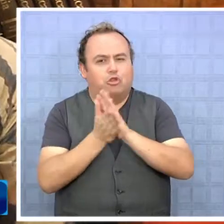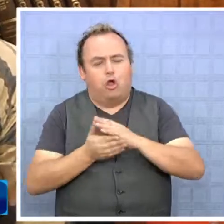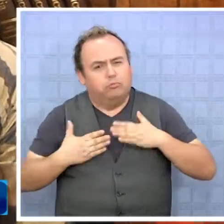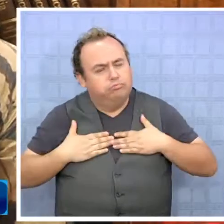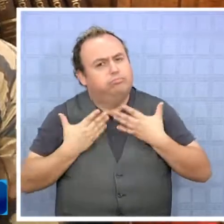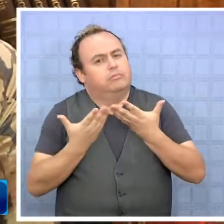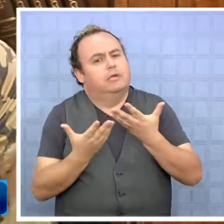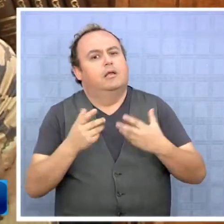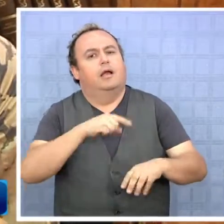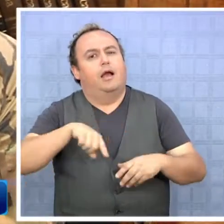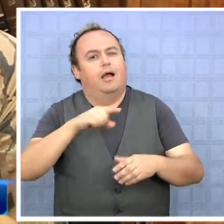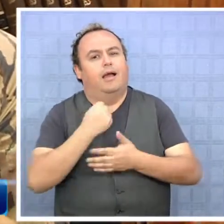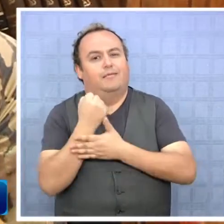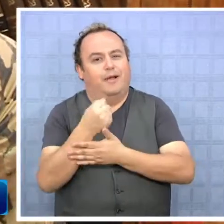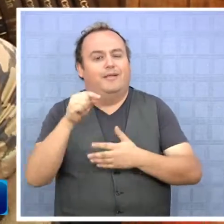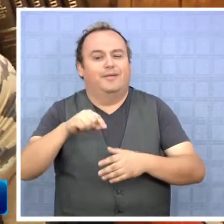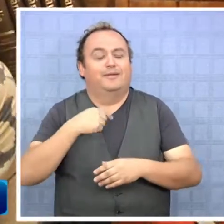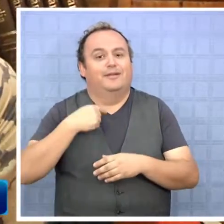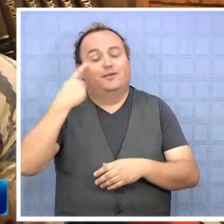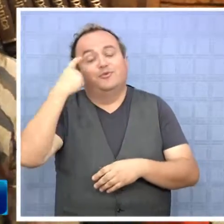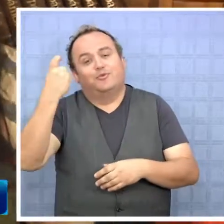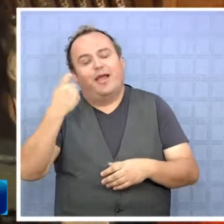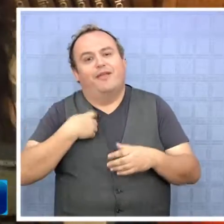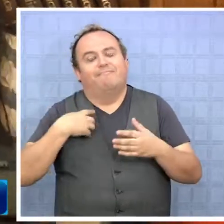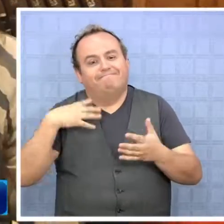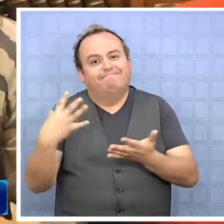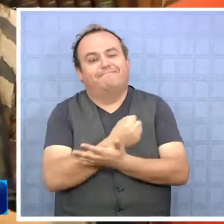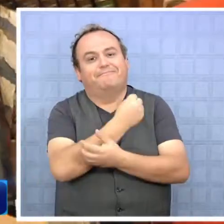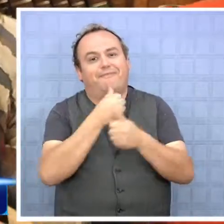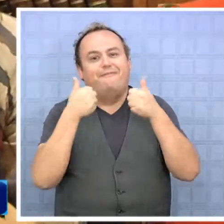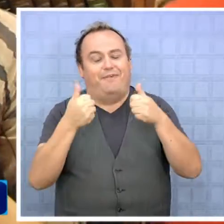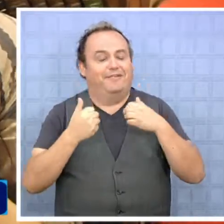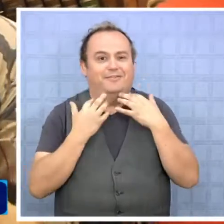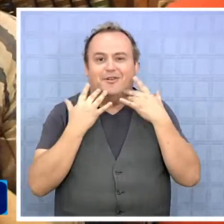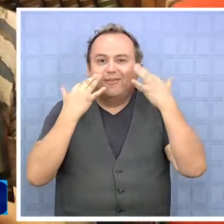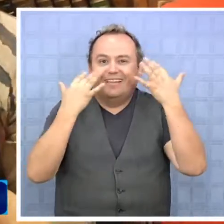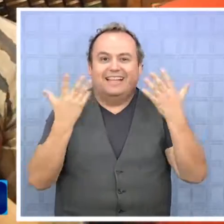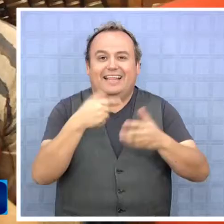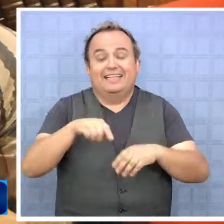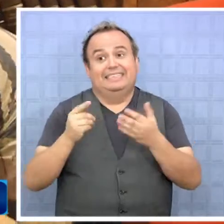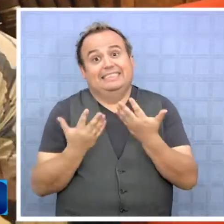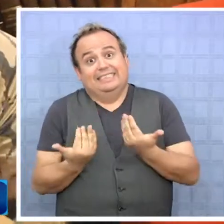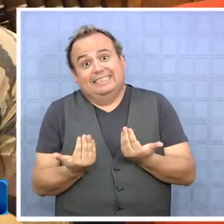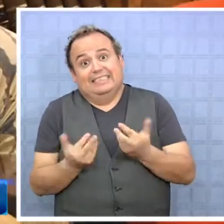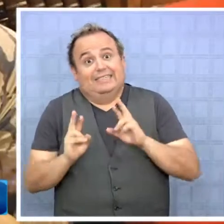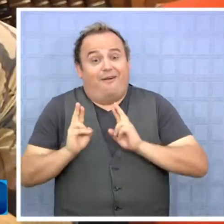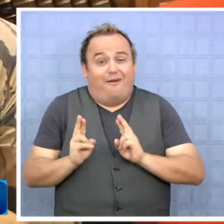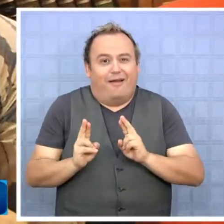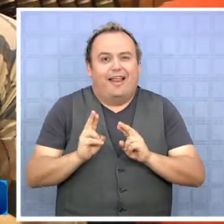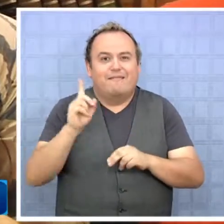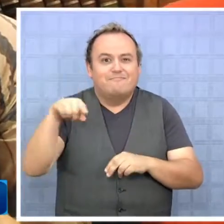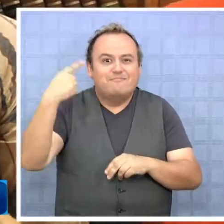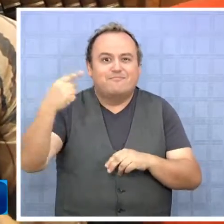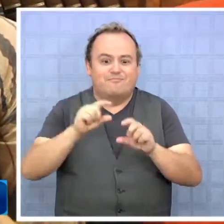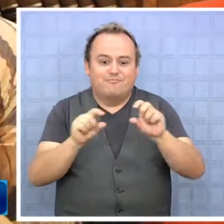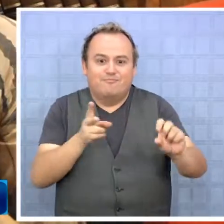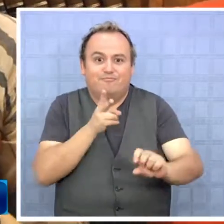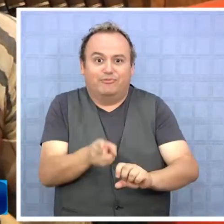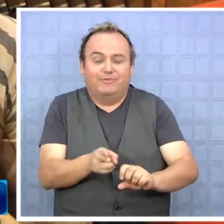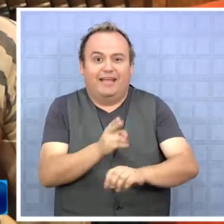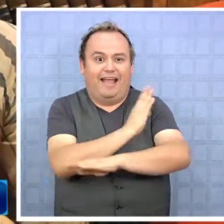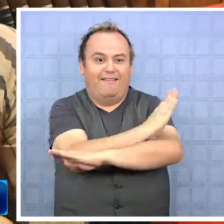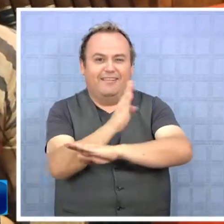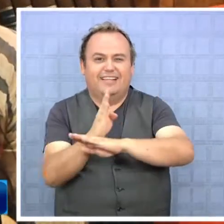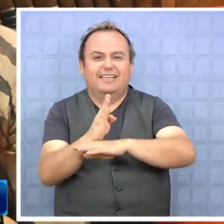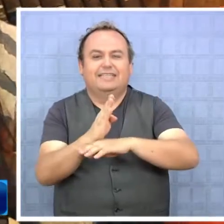todo para poder lograr materializar este sueño. Así que muy contento de estar acá y esperamos poder también próximamente inaugurar